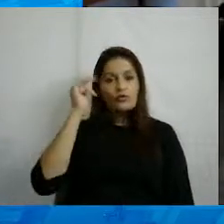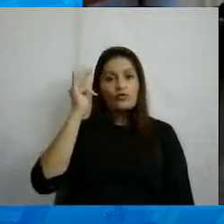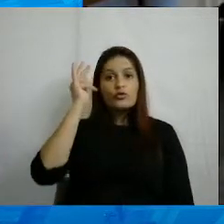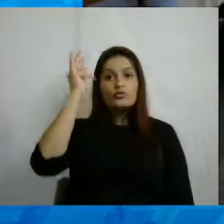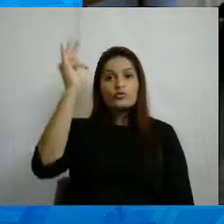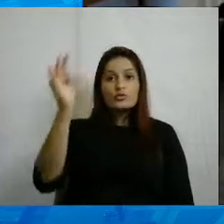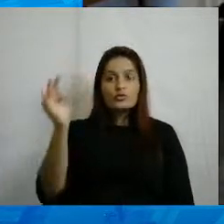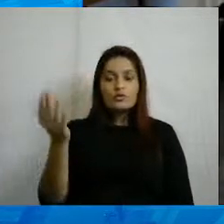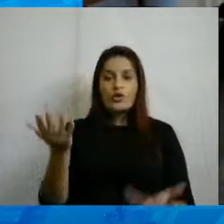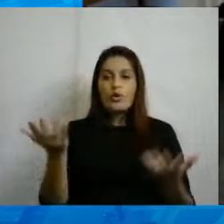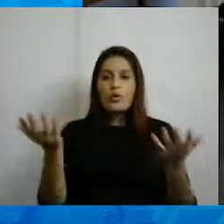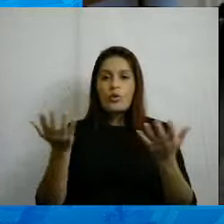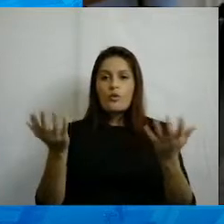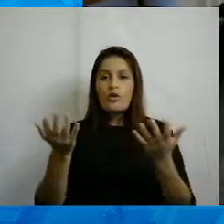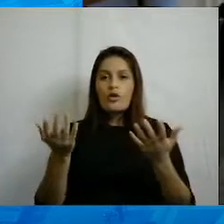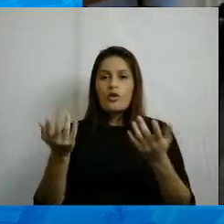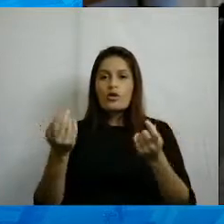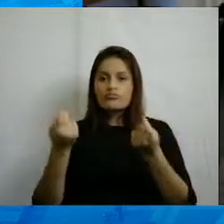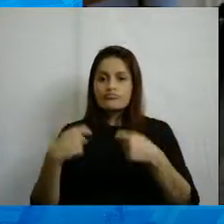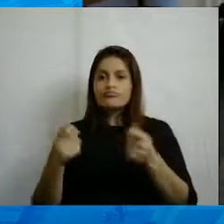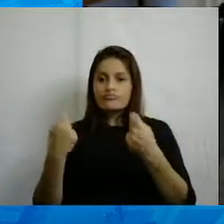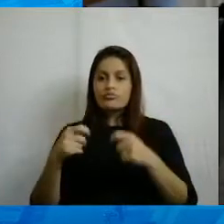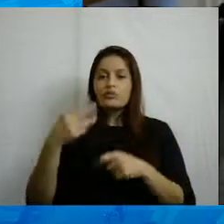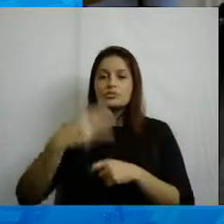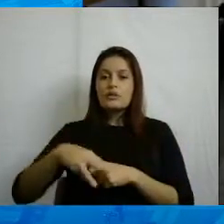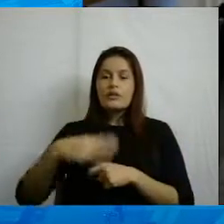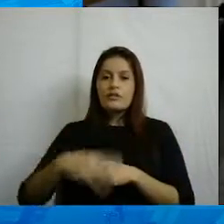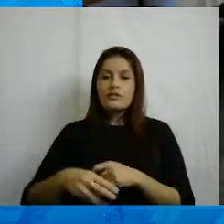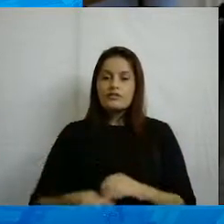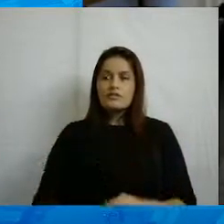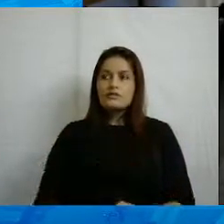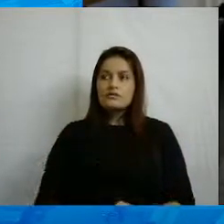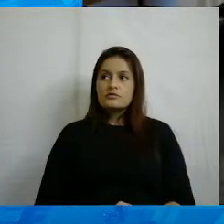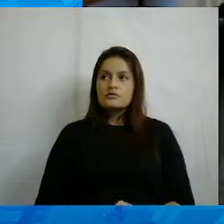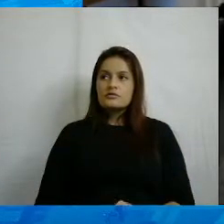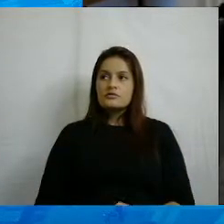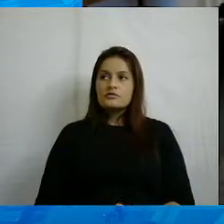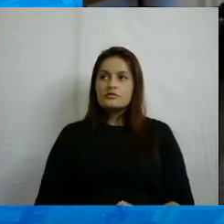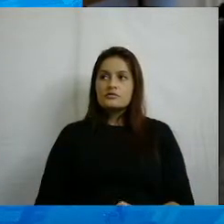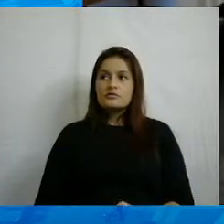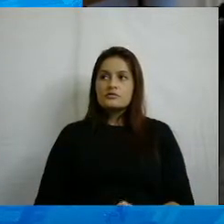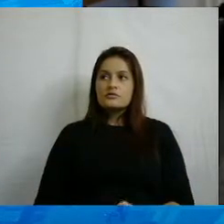municipal fuera así, ¿cuánto le costaría en definitiva al municipio? Es que en definitiva